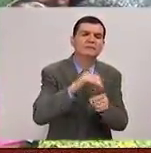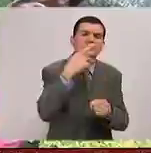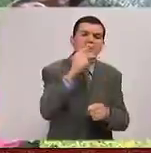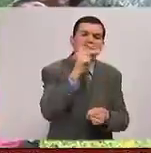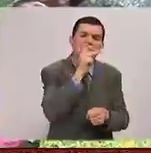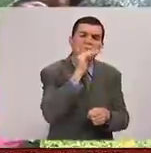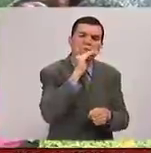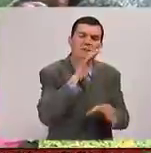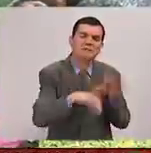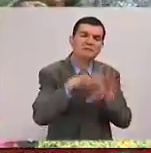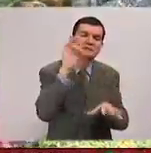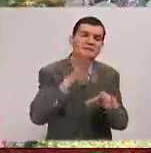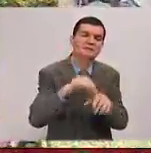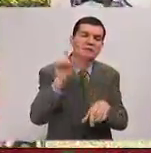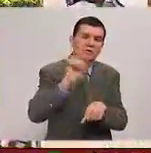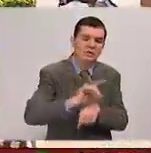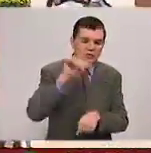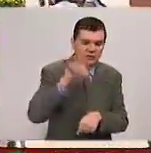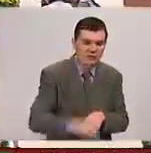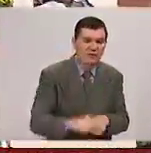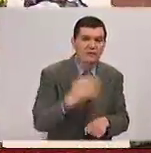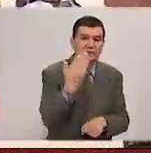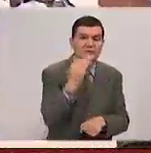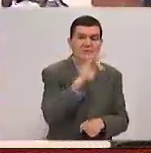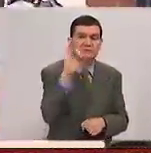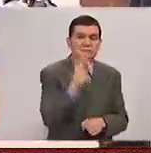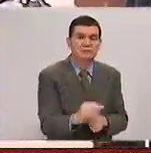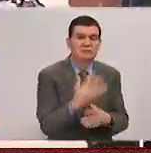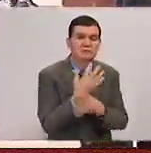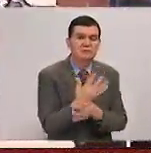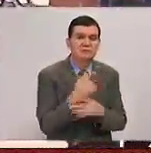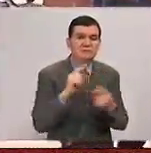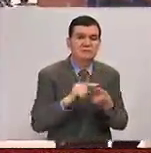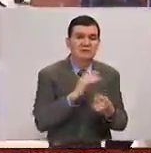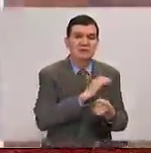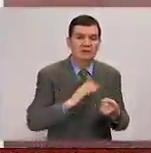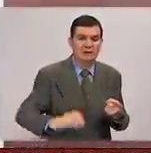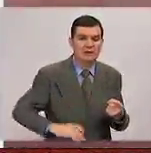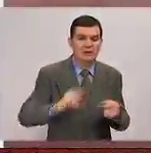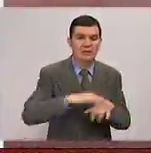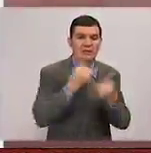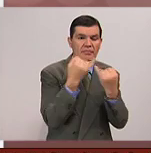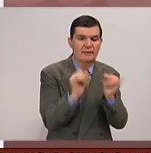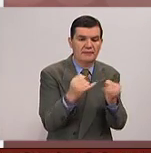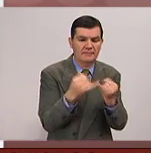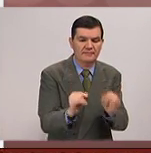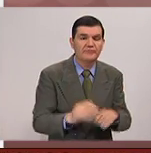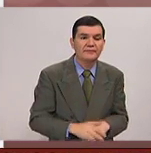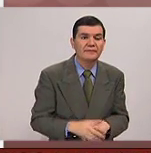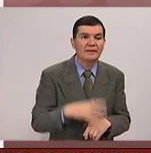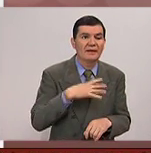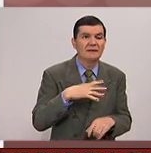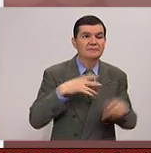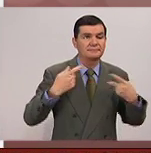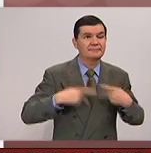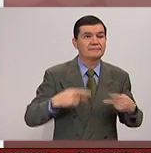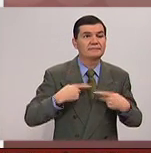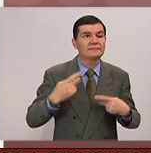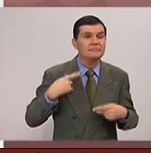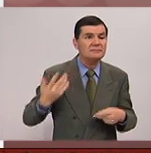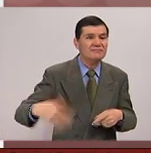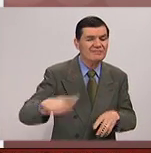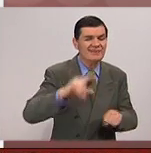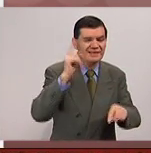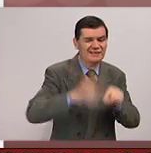papás si las elecciones fueran el día de hoy. 50% nos dice por un candidato independiente. Es decir, son chavos que están buscando